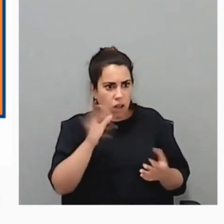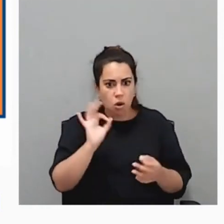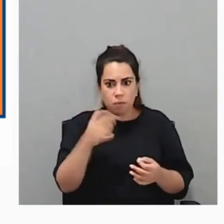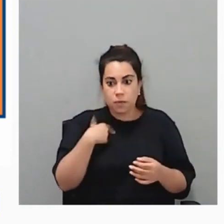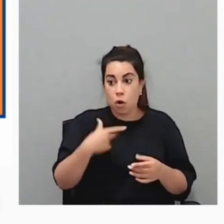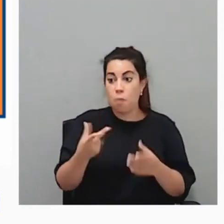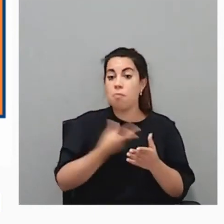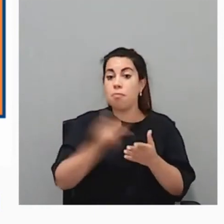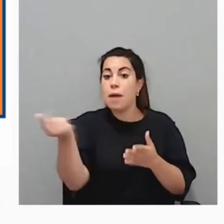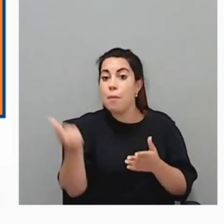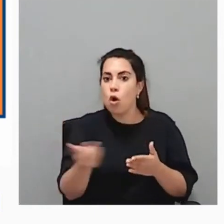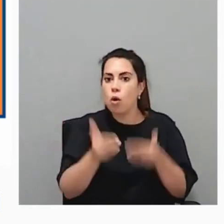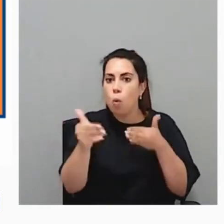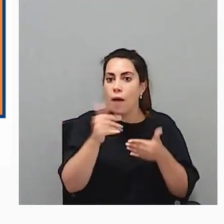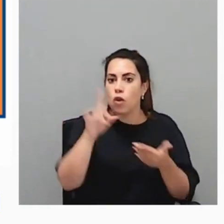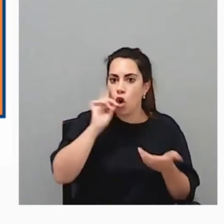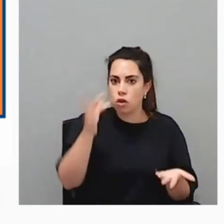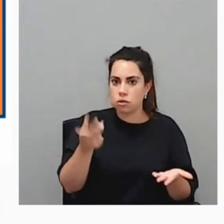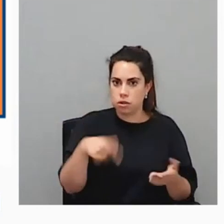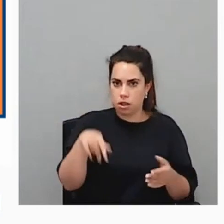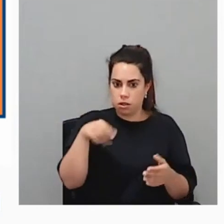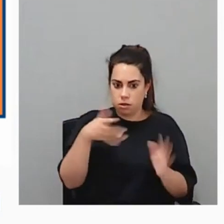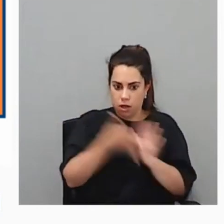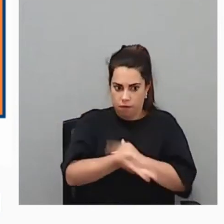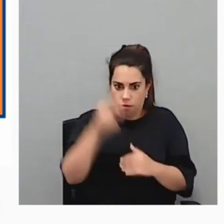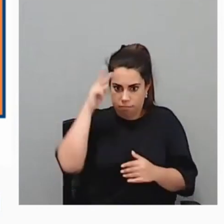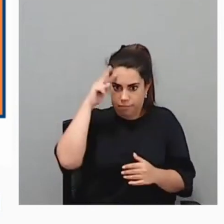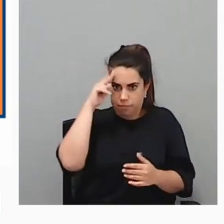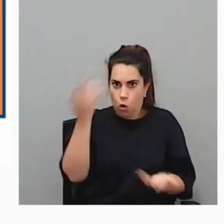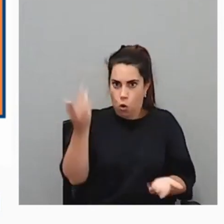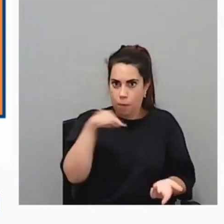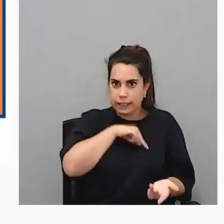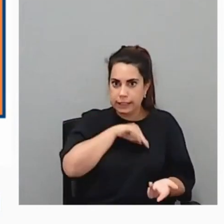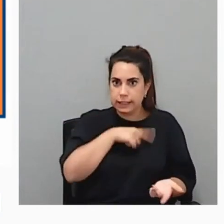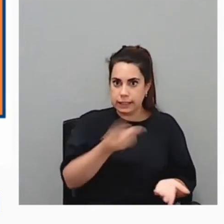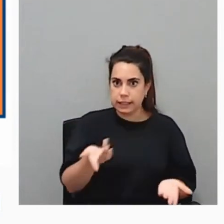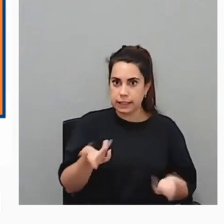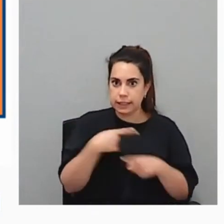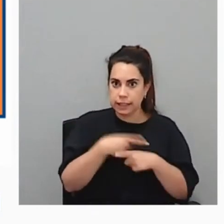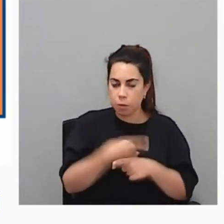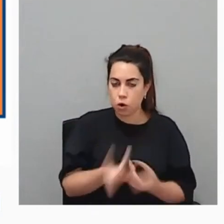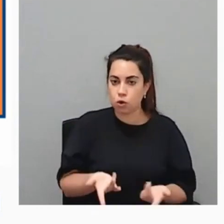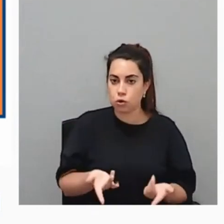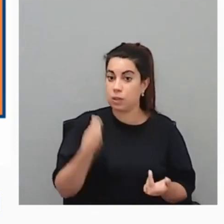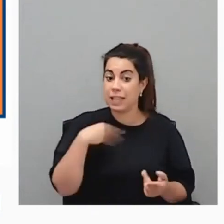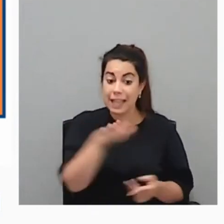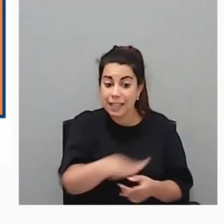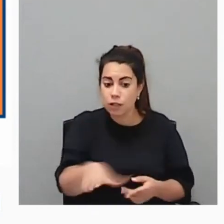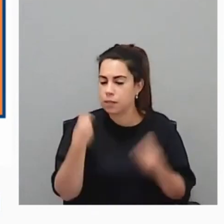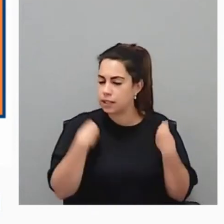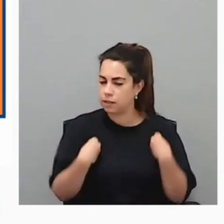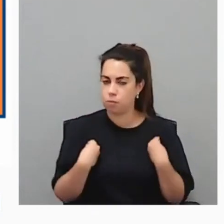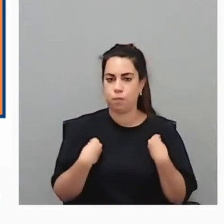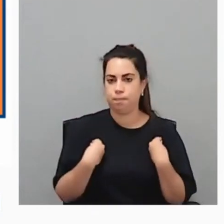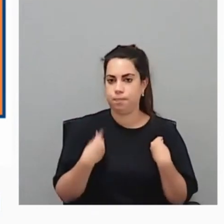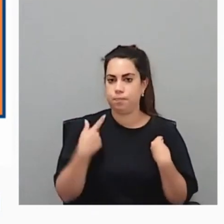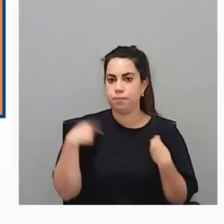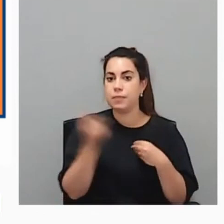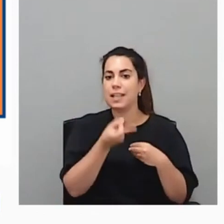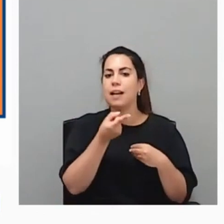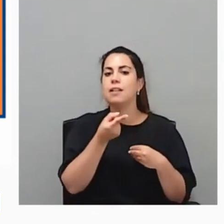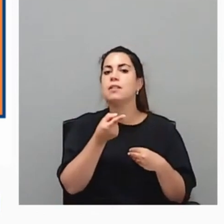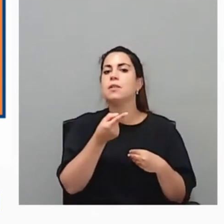aquí. Te inquietas, ¿verdad? Pues entonces los niños les pasa exactamente lo mismo. ¿Qué hacemos con esto que veis a la derecha, que es un horario